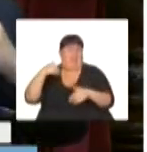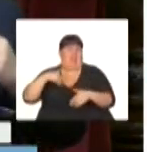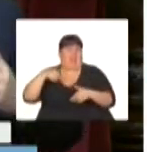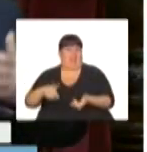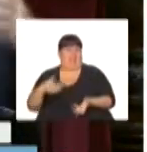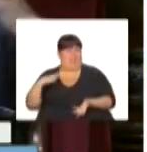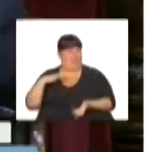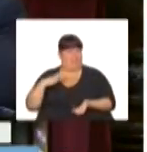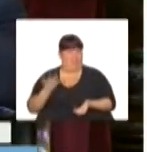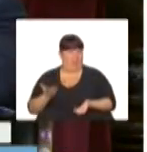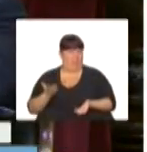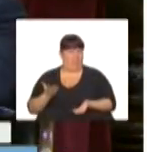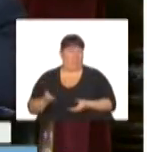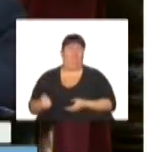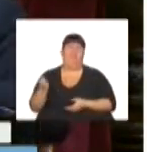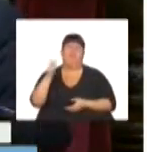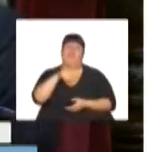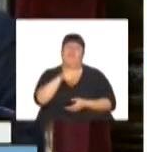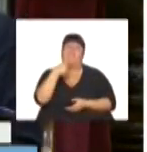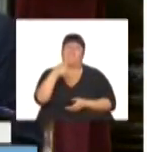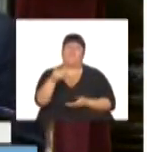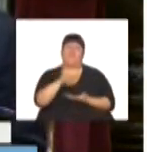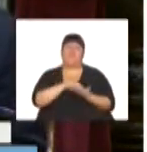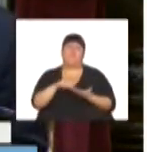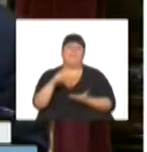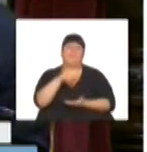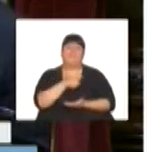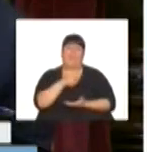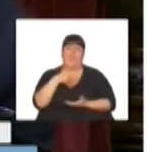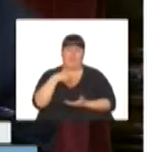gustaban sus discursos, me parece que desde el punto de vista del...